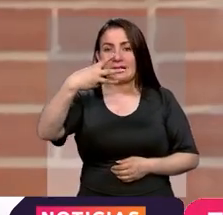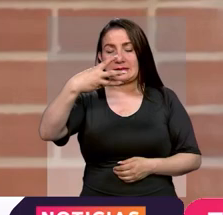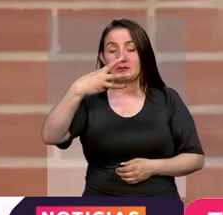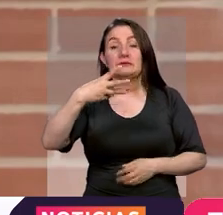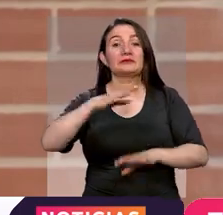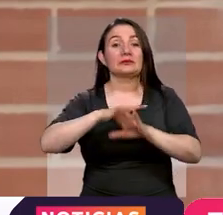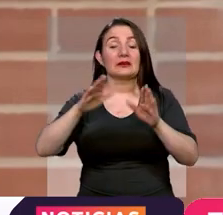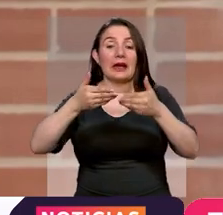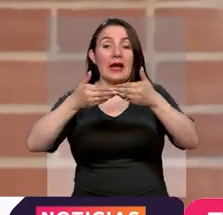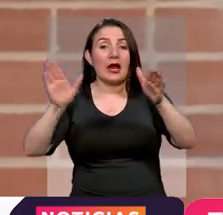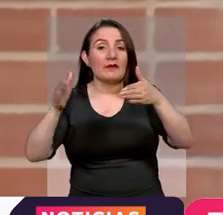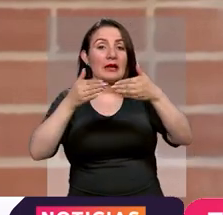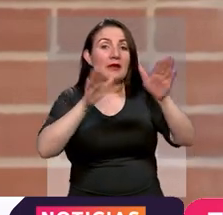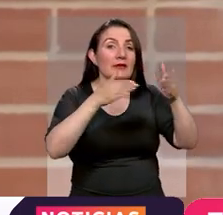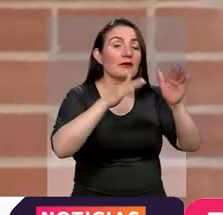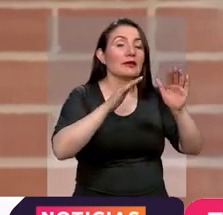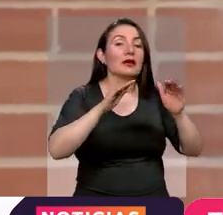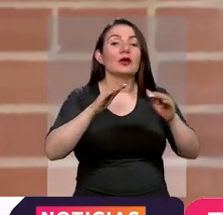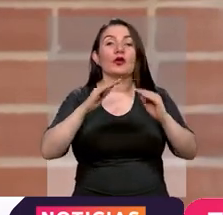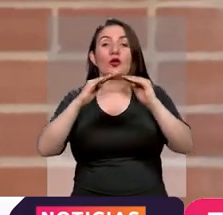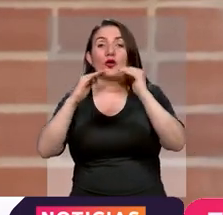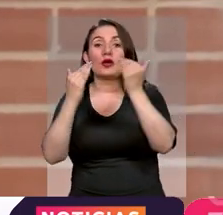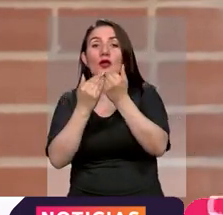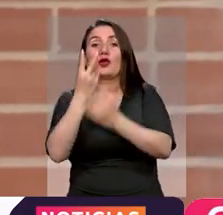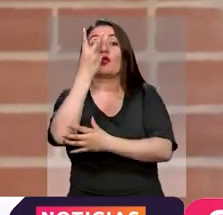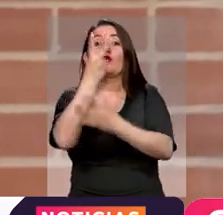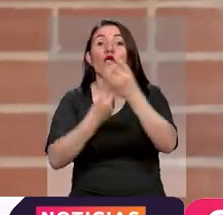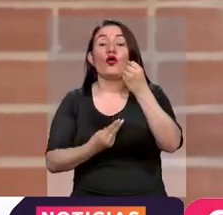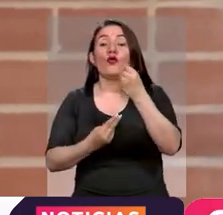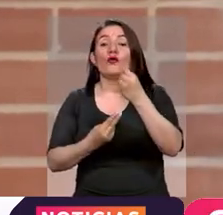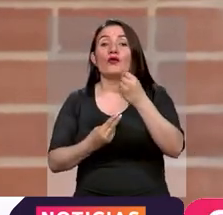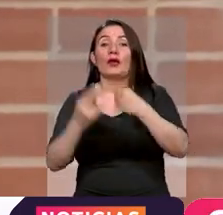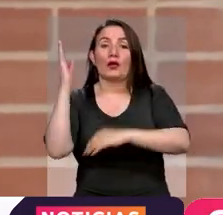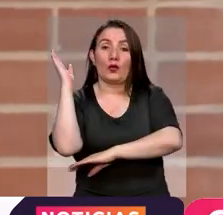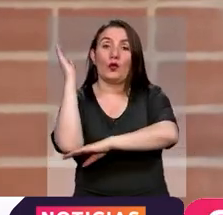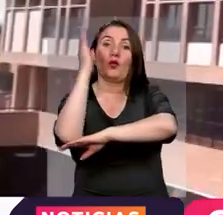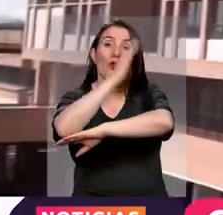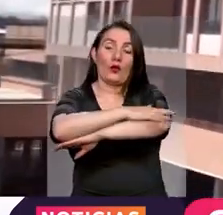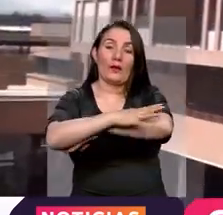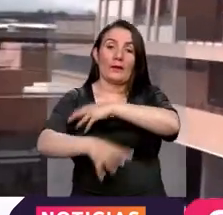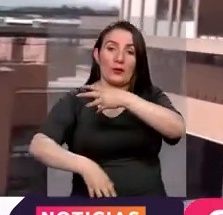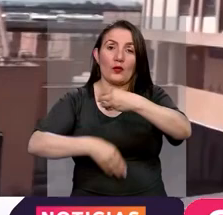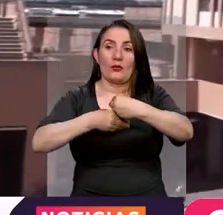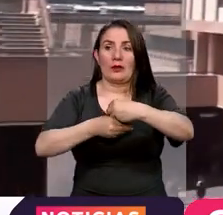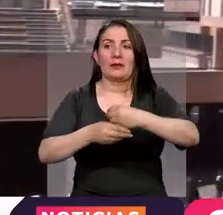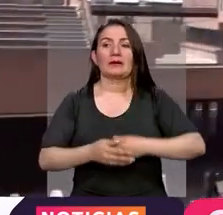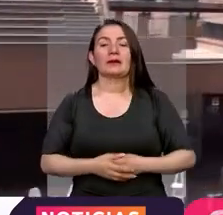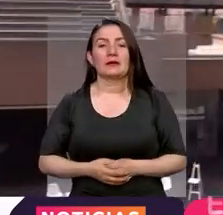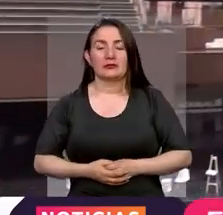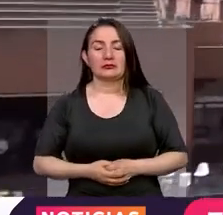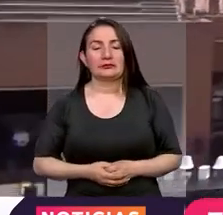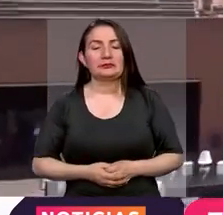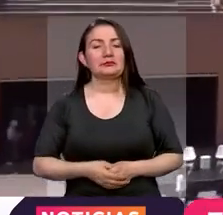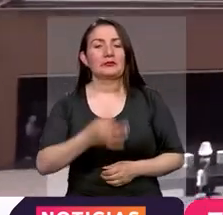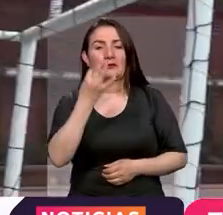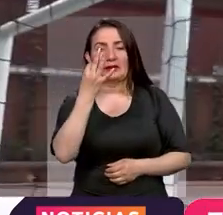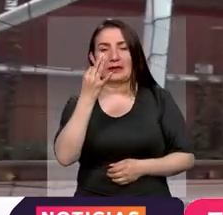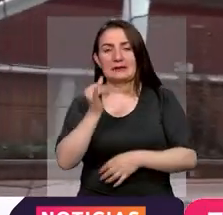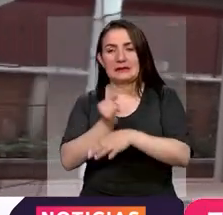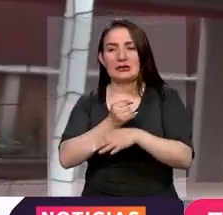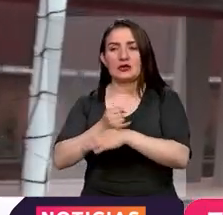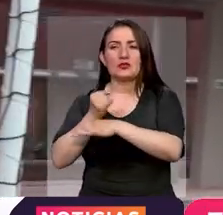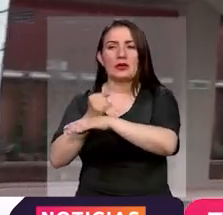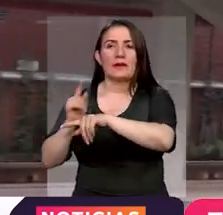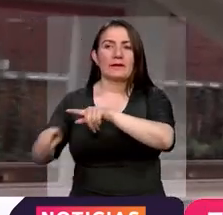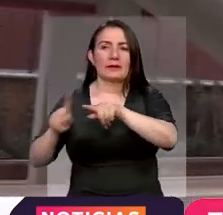que vayamos abriendo, colegios que tendrán doble jornada y jornada complementaria. Las 3 instituciones también contarán con todos